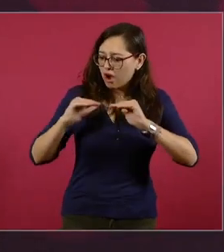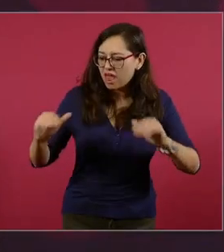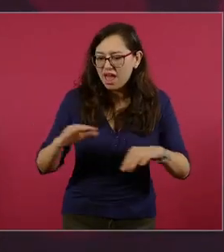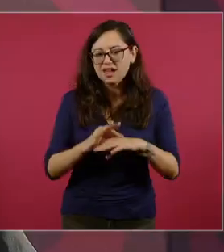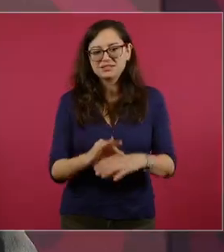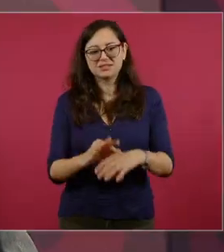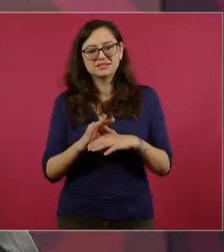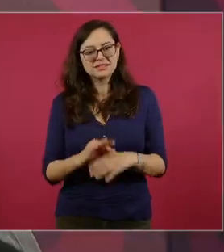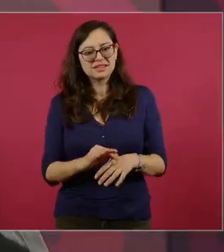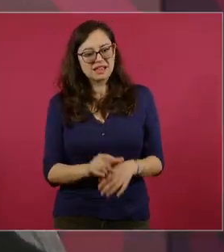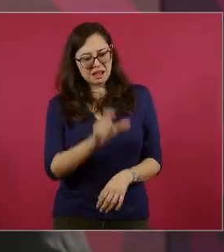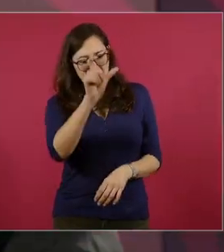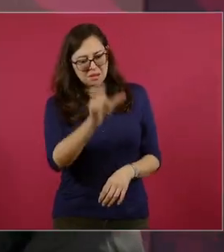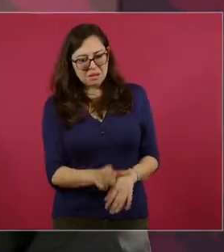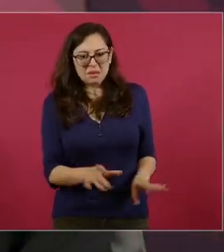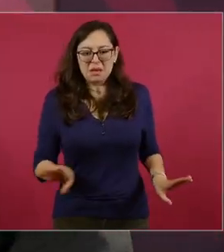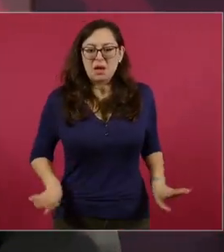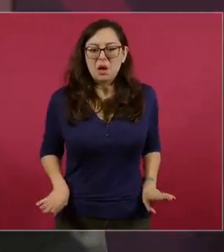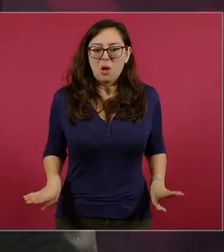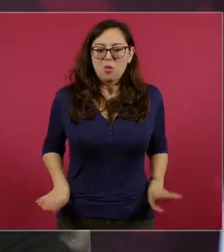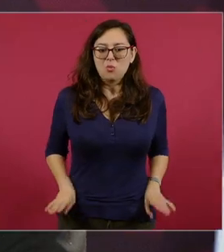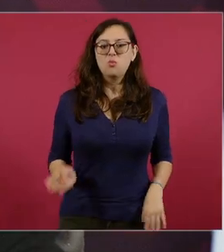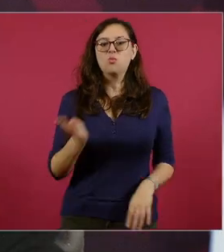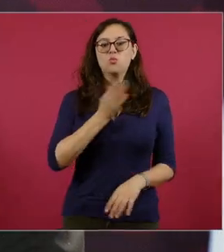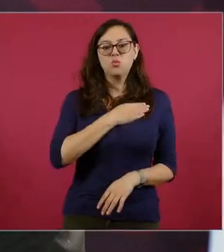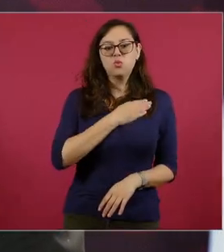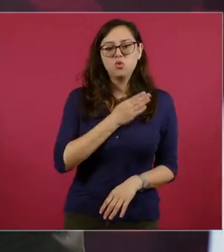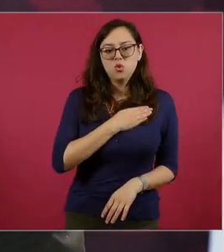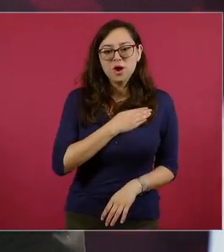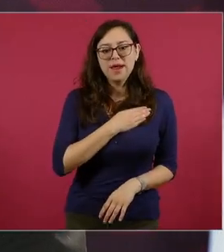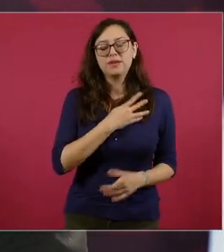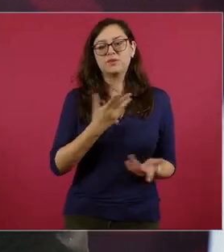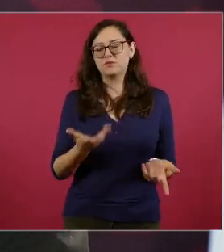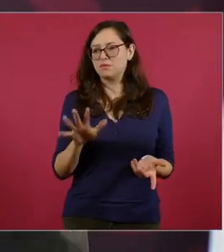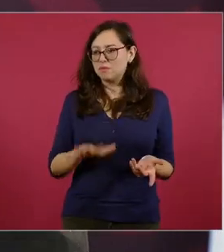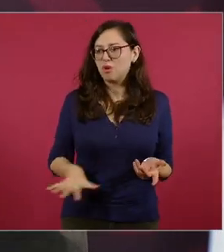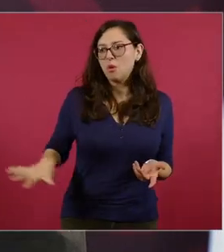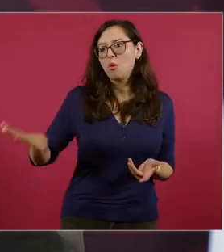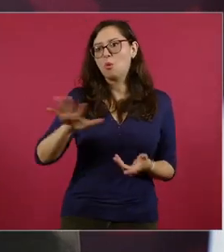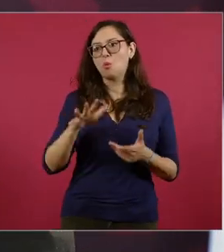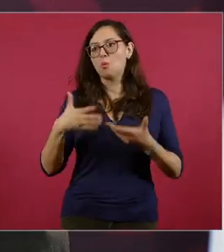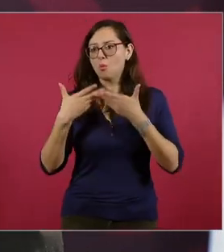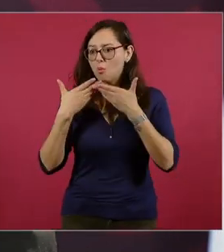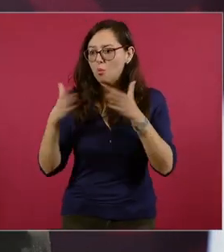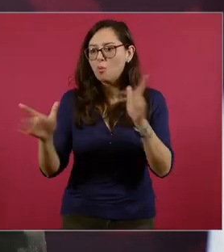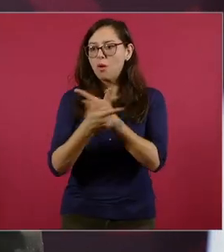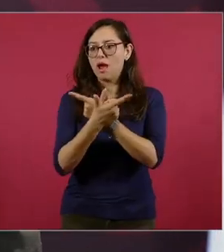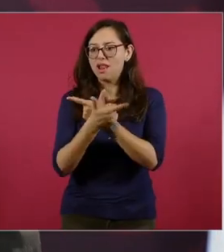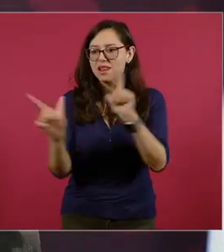que quería la libertad para el pueblo, la democracia,